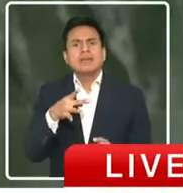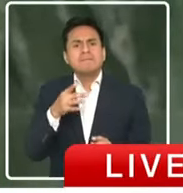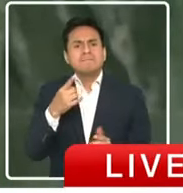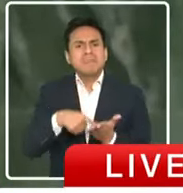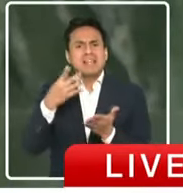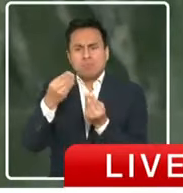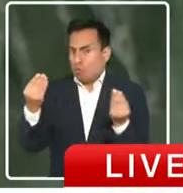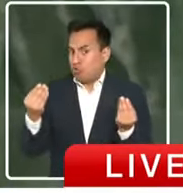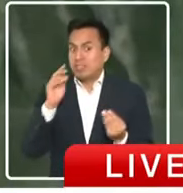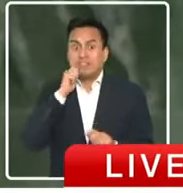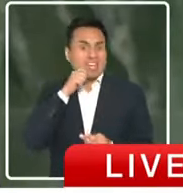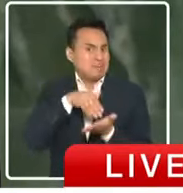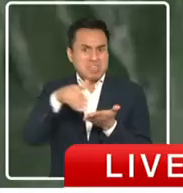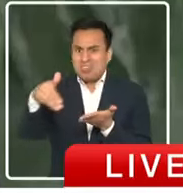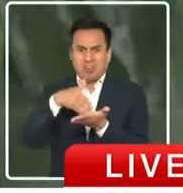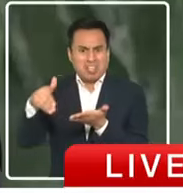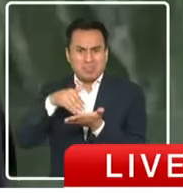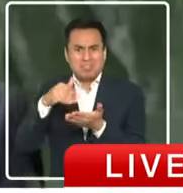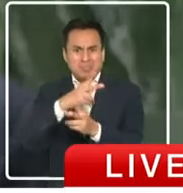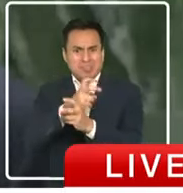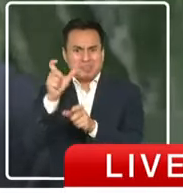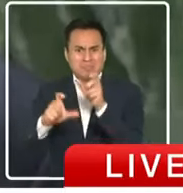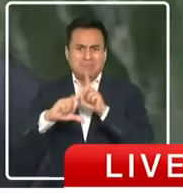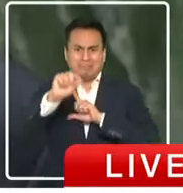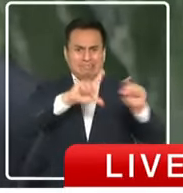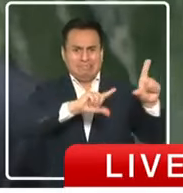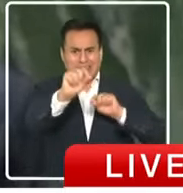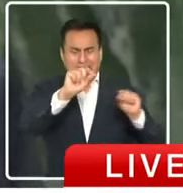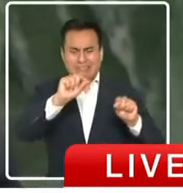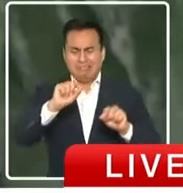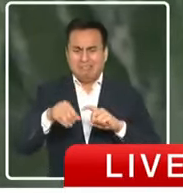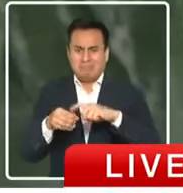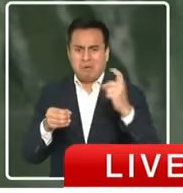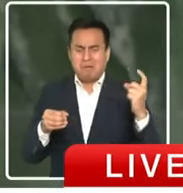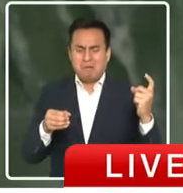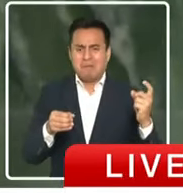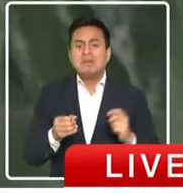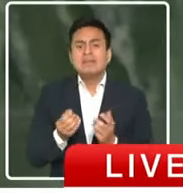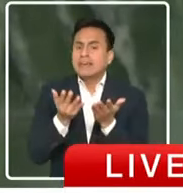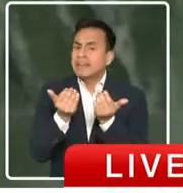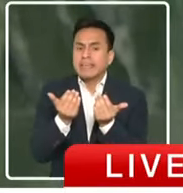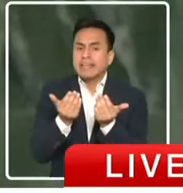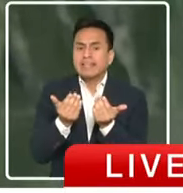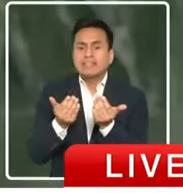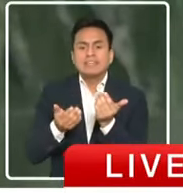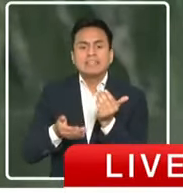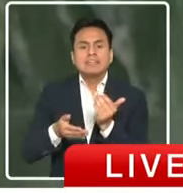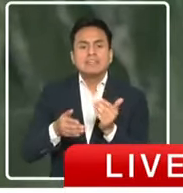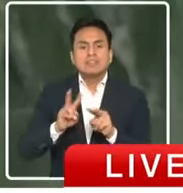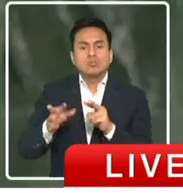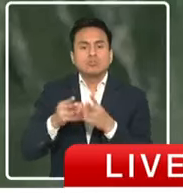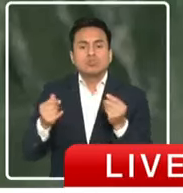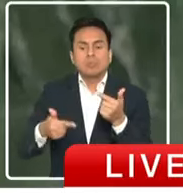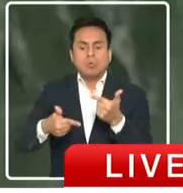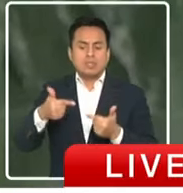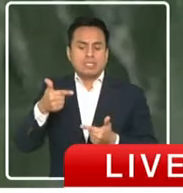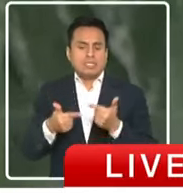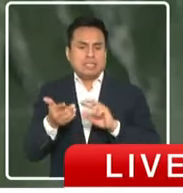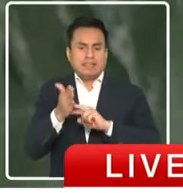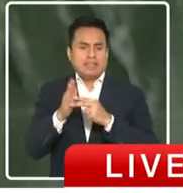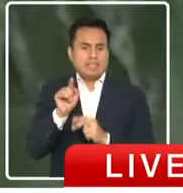miles, sino de millones de sus ciudadanos. Se requiere una salida política a esta